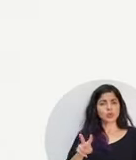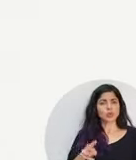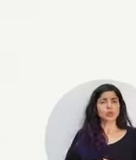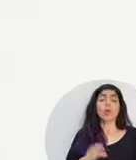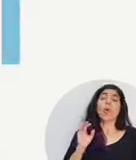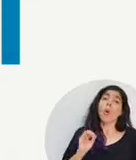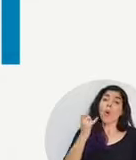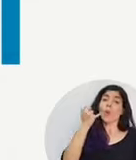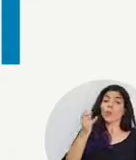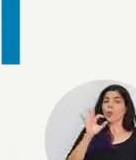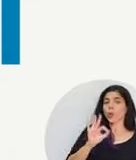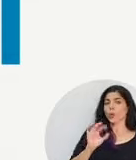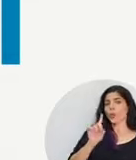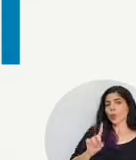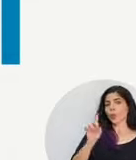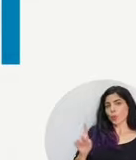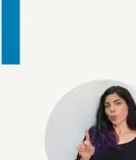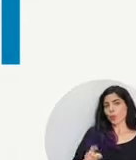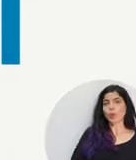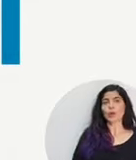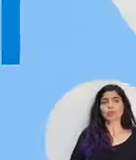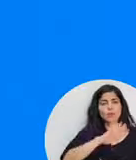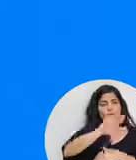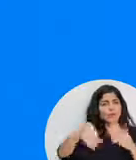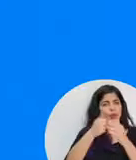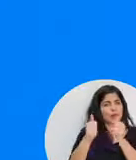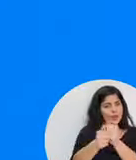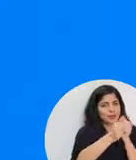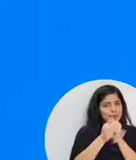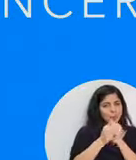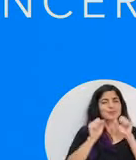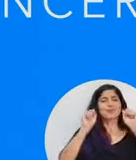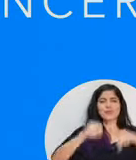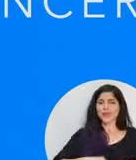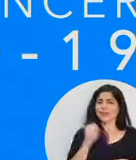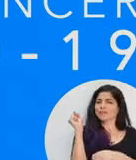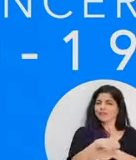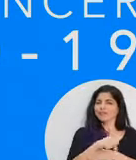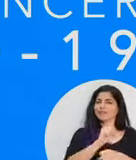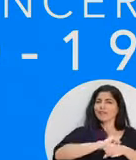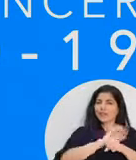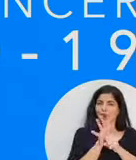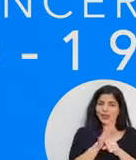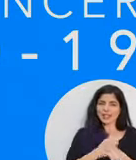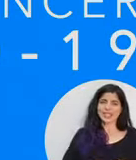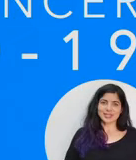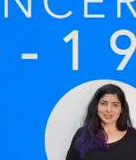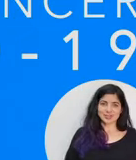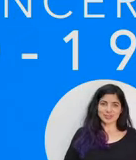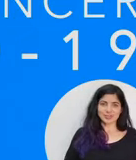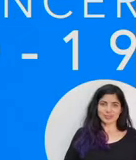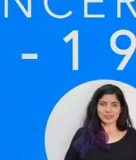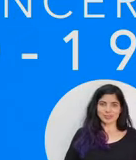1322 o al 911. Juntas y juntos podremos vencer al COVID-19.